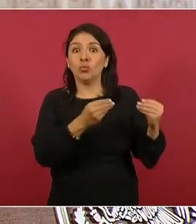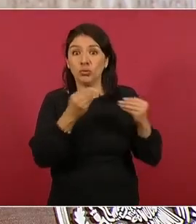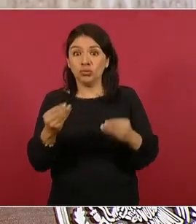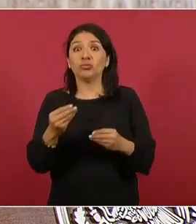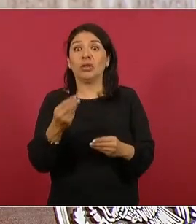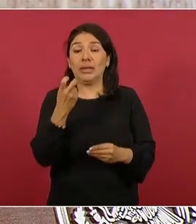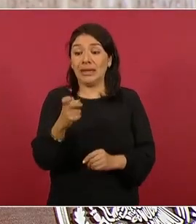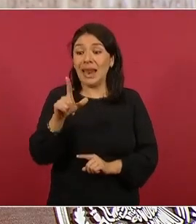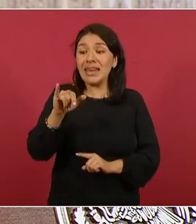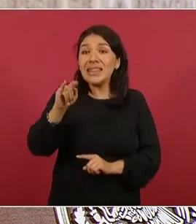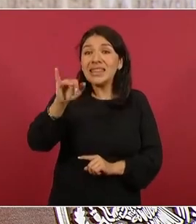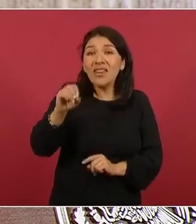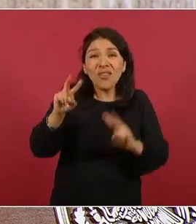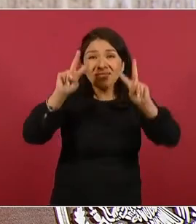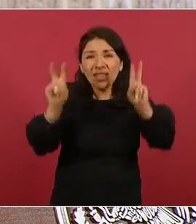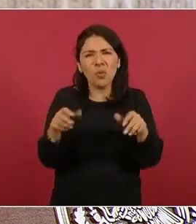litio,